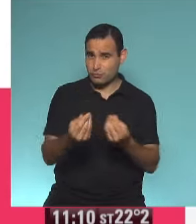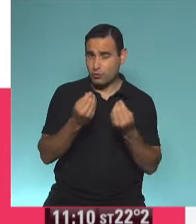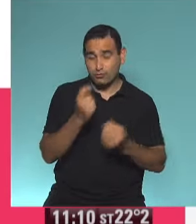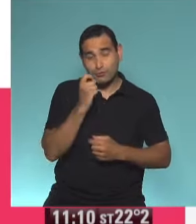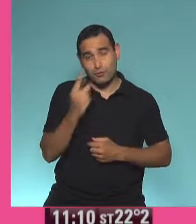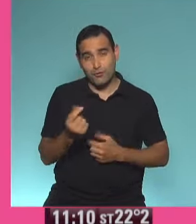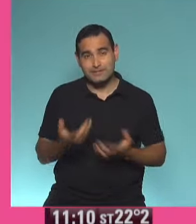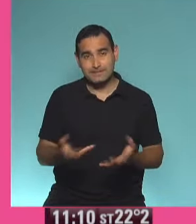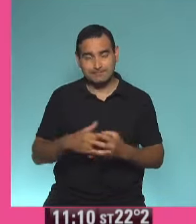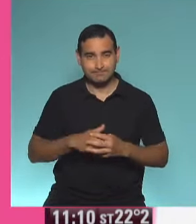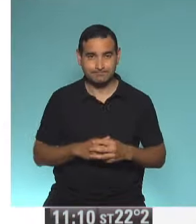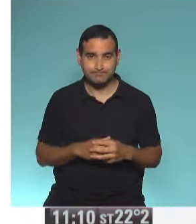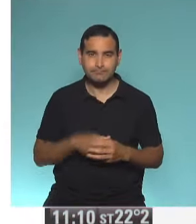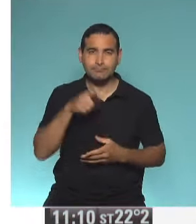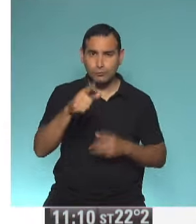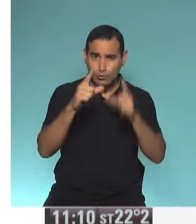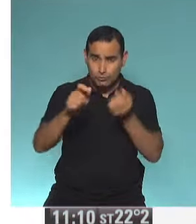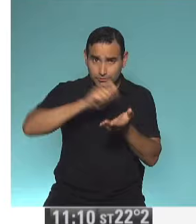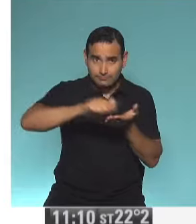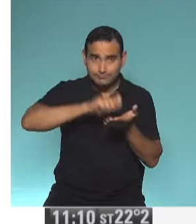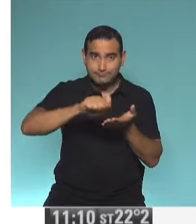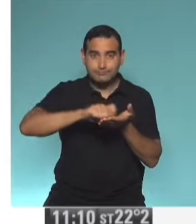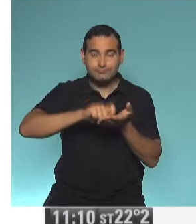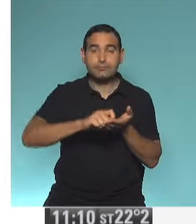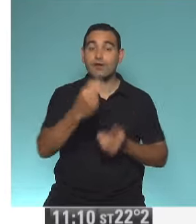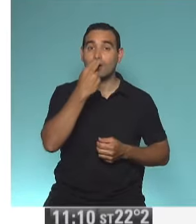nuestro WhatsApp. Anota bien el siguiente número: